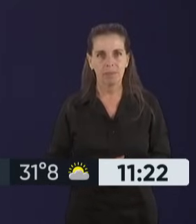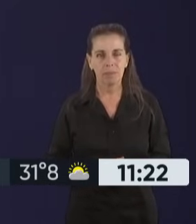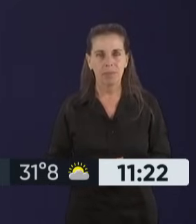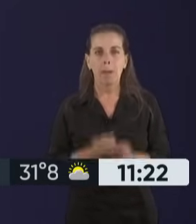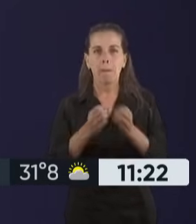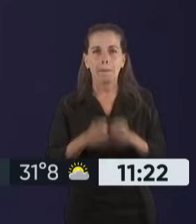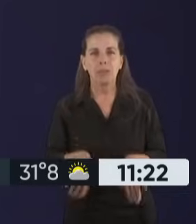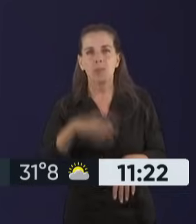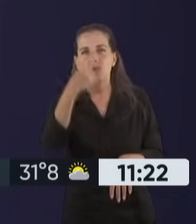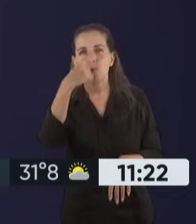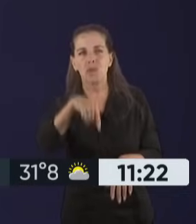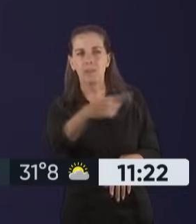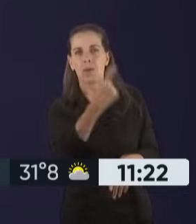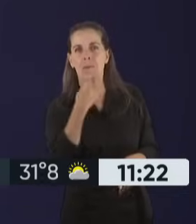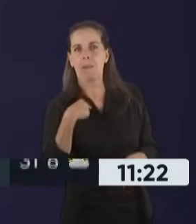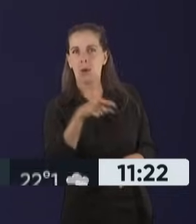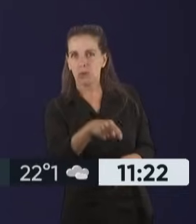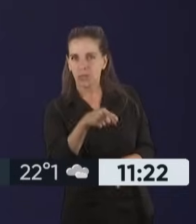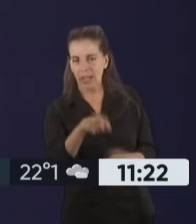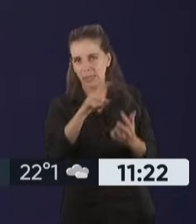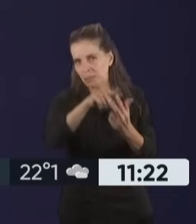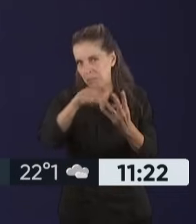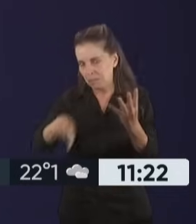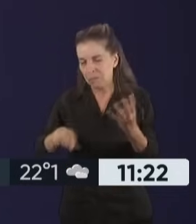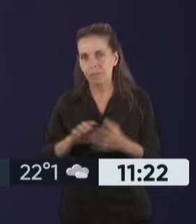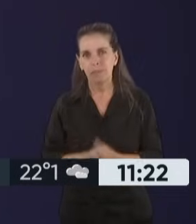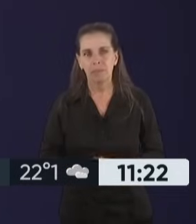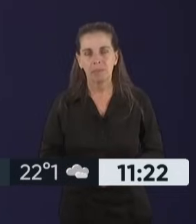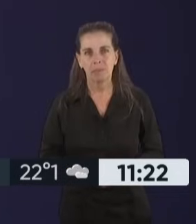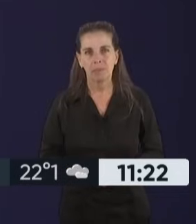empiezo por el final de la apreciación o de la pregunta.